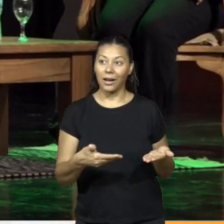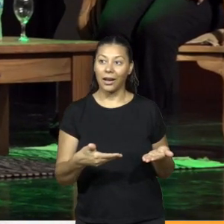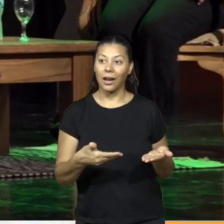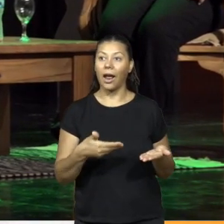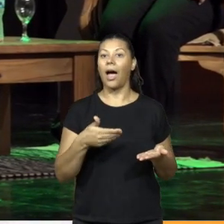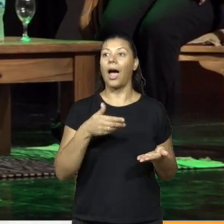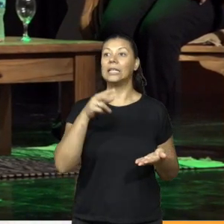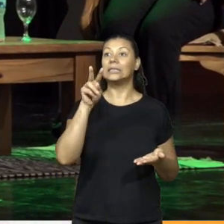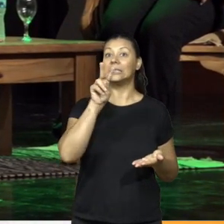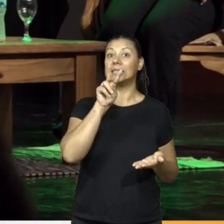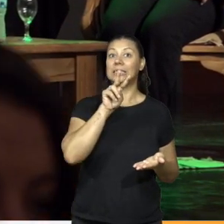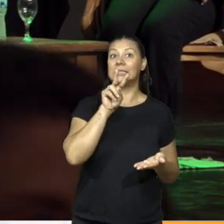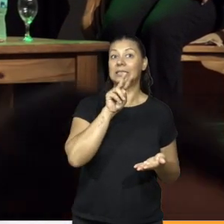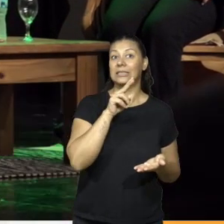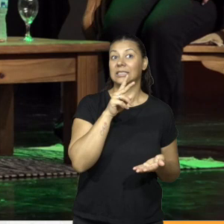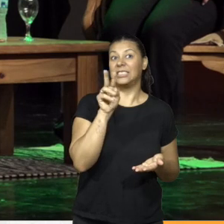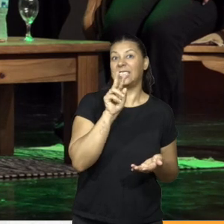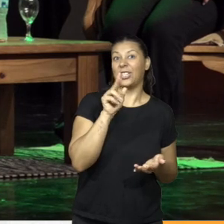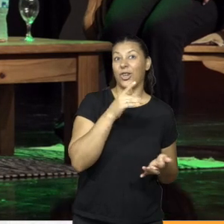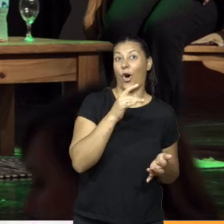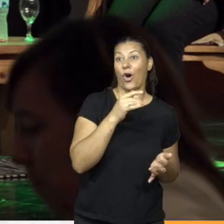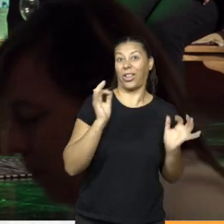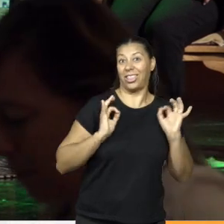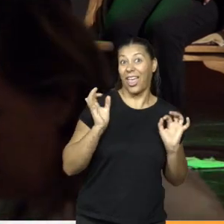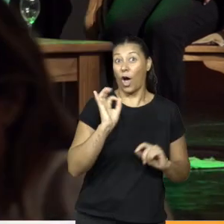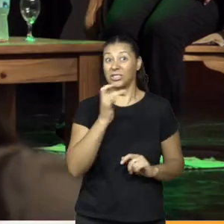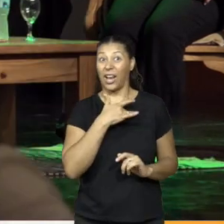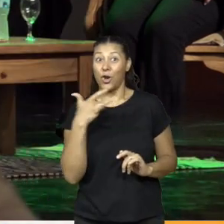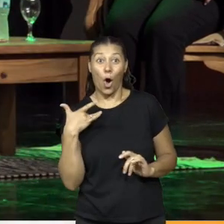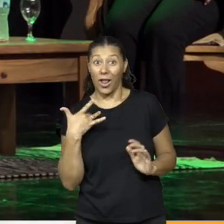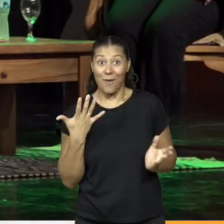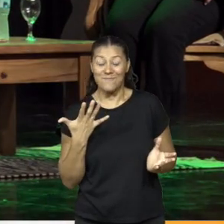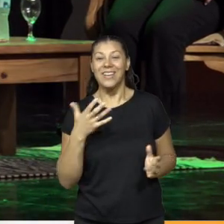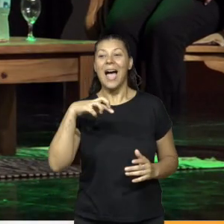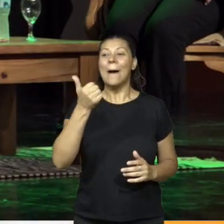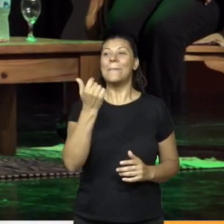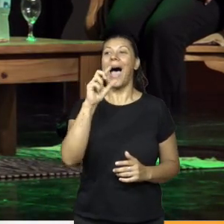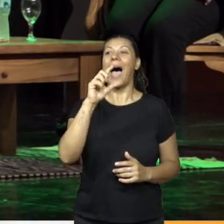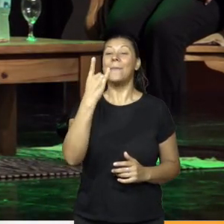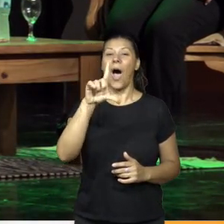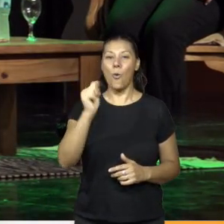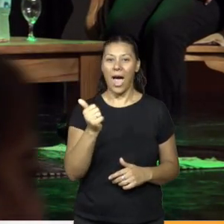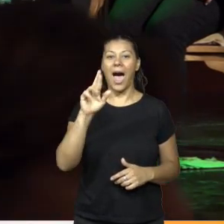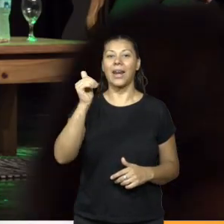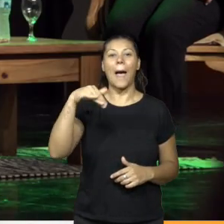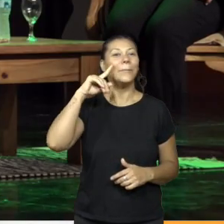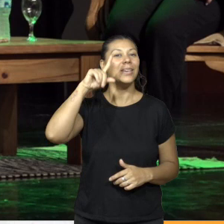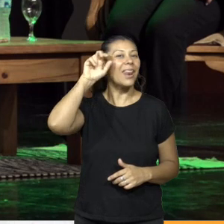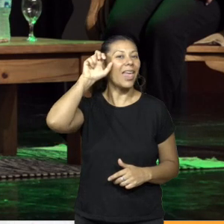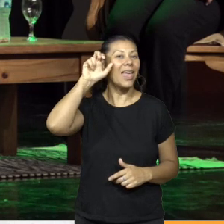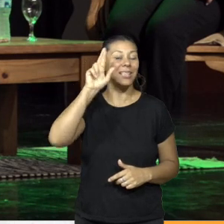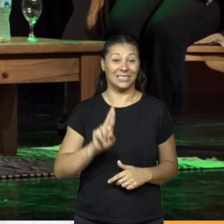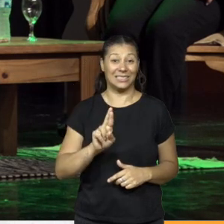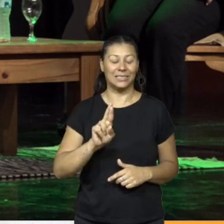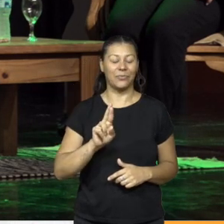señorita o señora Paula Andrea Ramírez, de Argentina, que va a disertar por